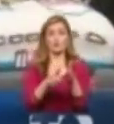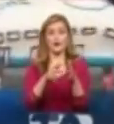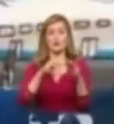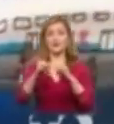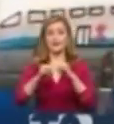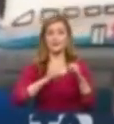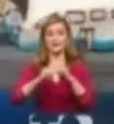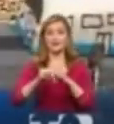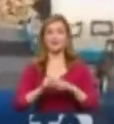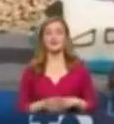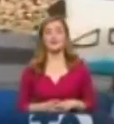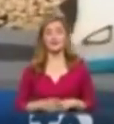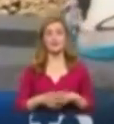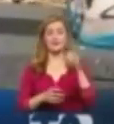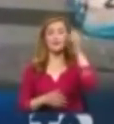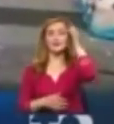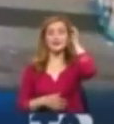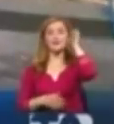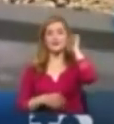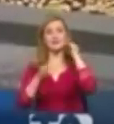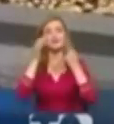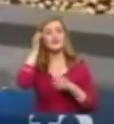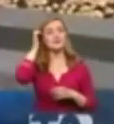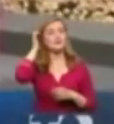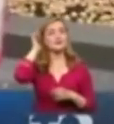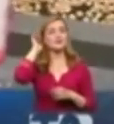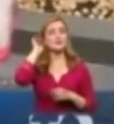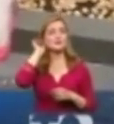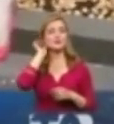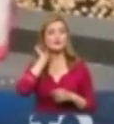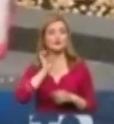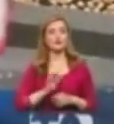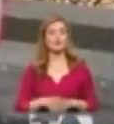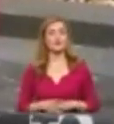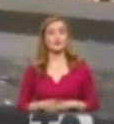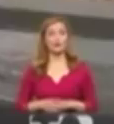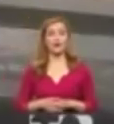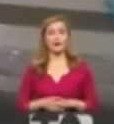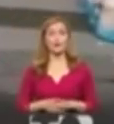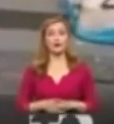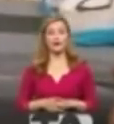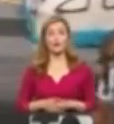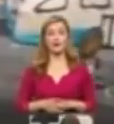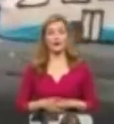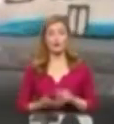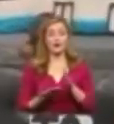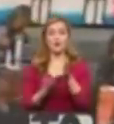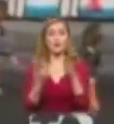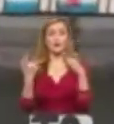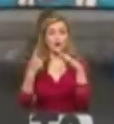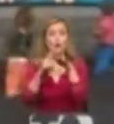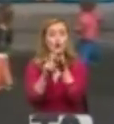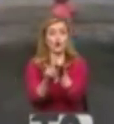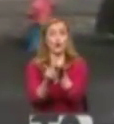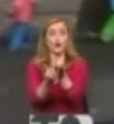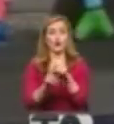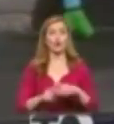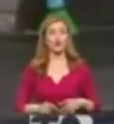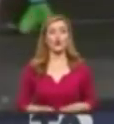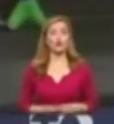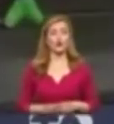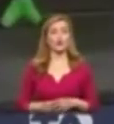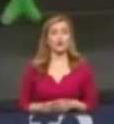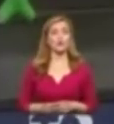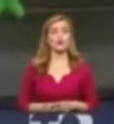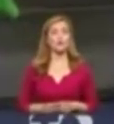esperadas del municipio de Quito, que es el metro. Pero también vemos pequeños personajes porque se quiere mostrar la inclusión que tienen ustedes y que tienen